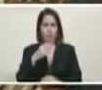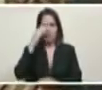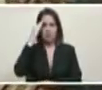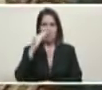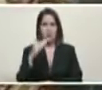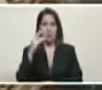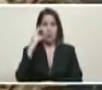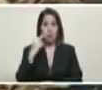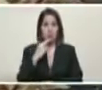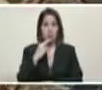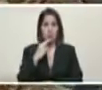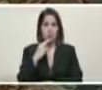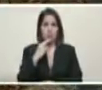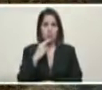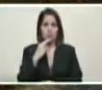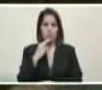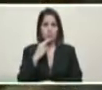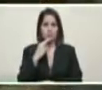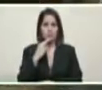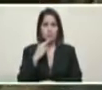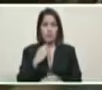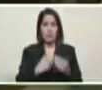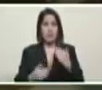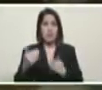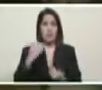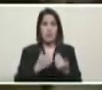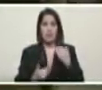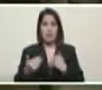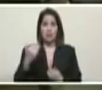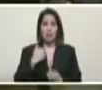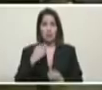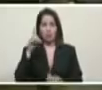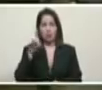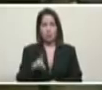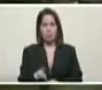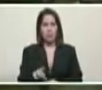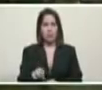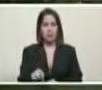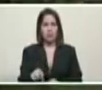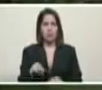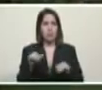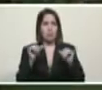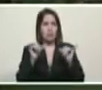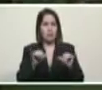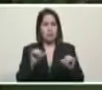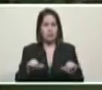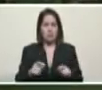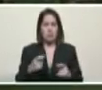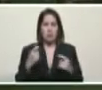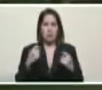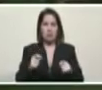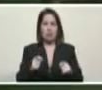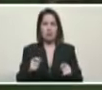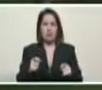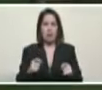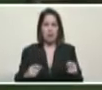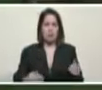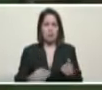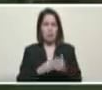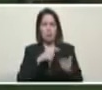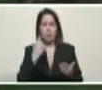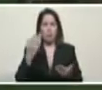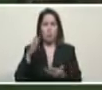Bolivariana, funcionario que además resultará herido en este magnicidio en grado de frustración contra el presidente